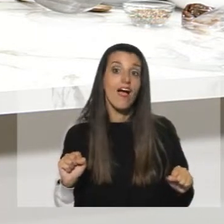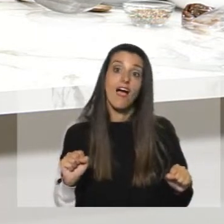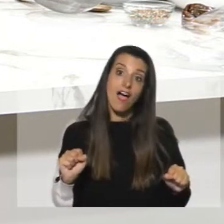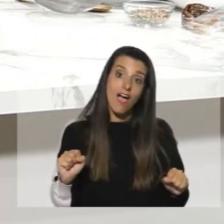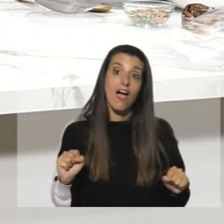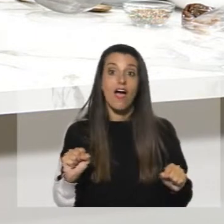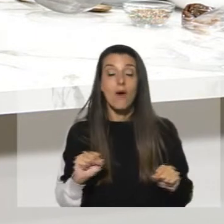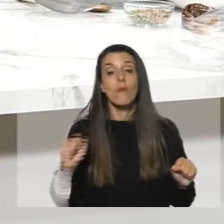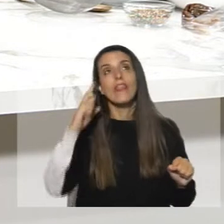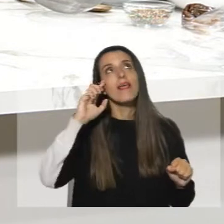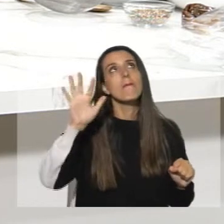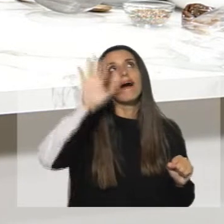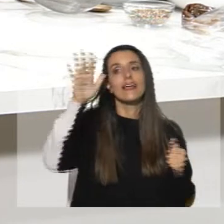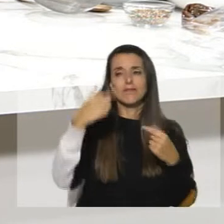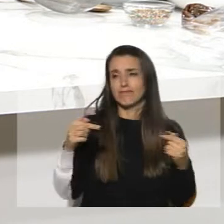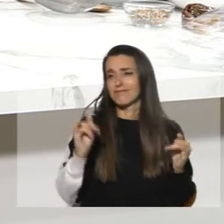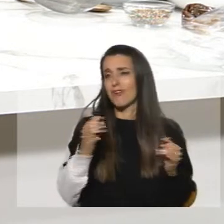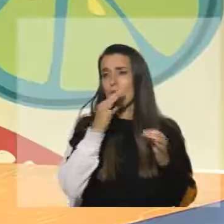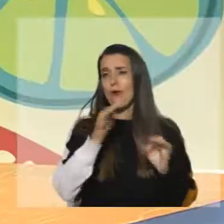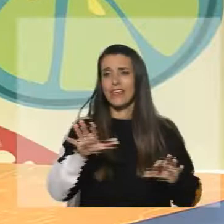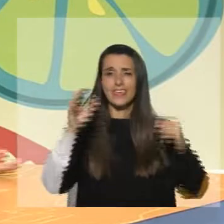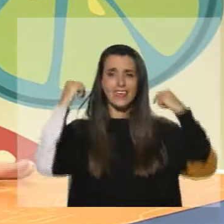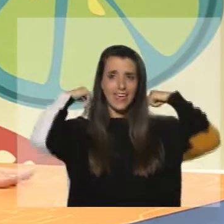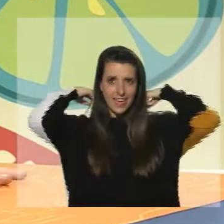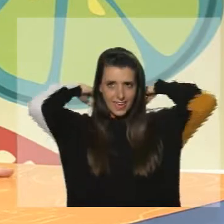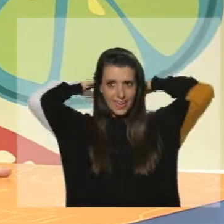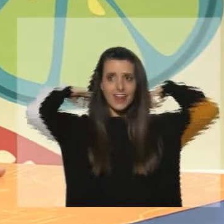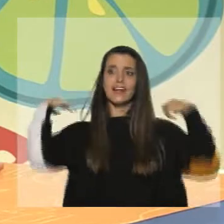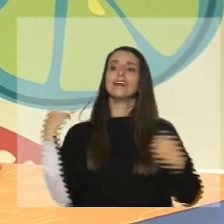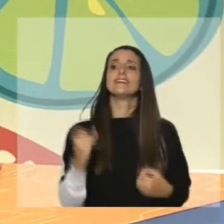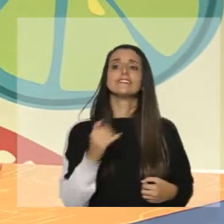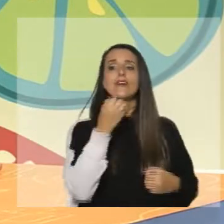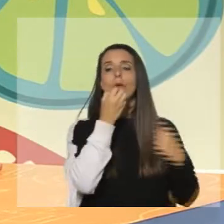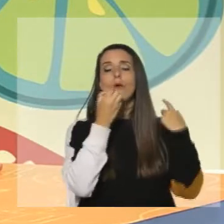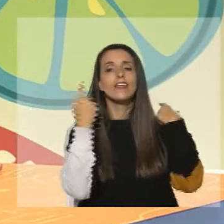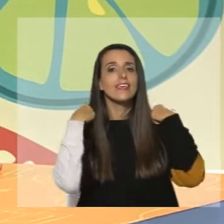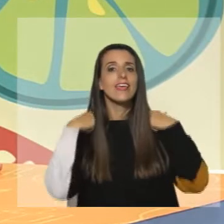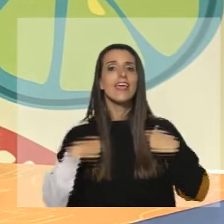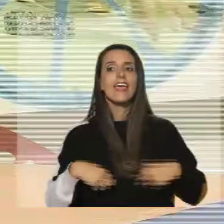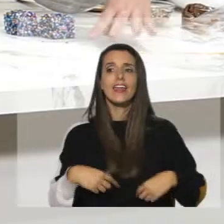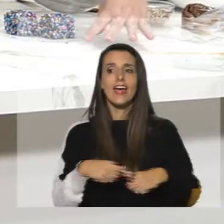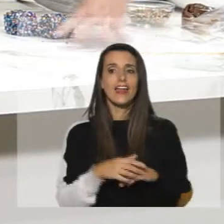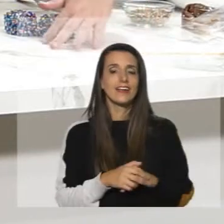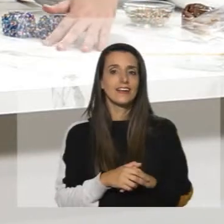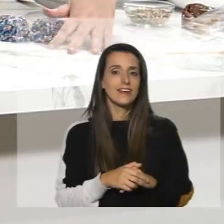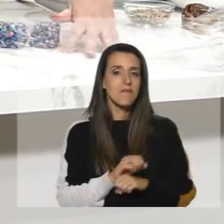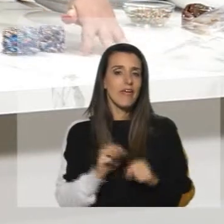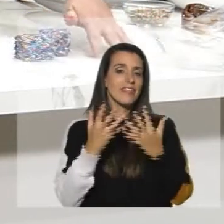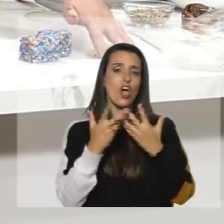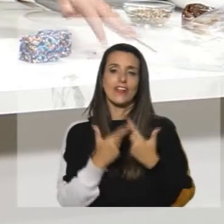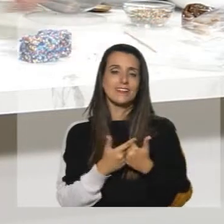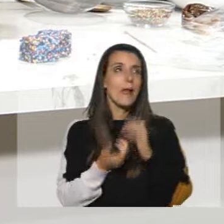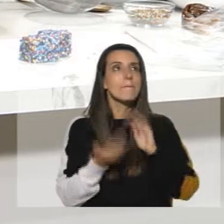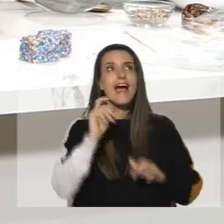jugar con la imaginación, ¿no? Exactamente. O sea, esa es la base y para que ustedes en casa piensen y vayan armando como les quede